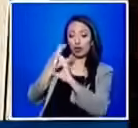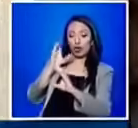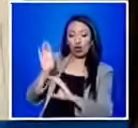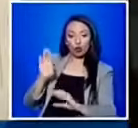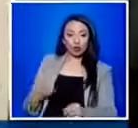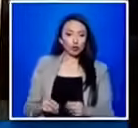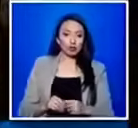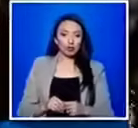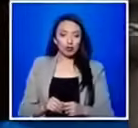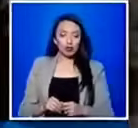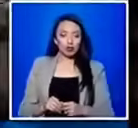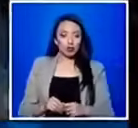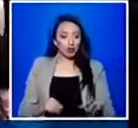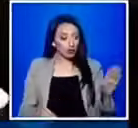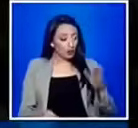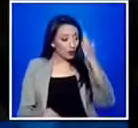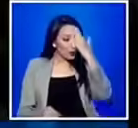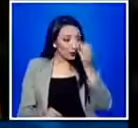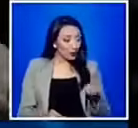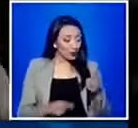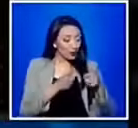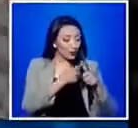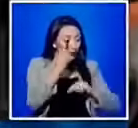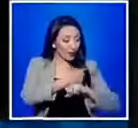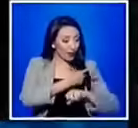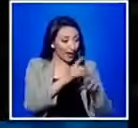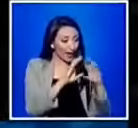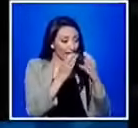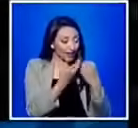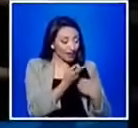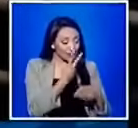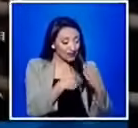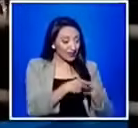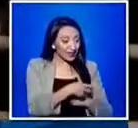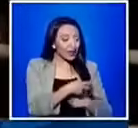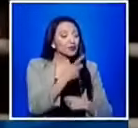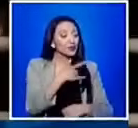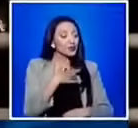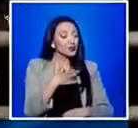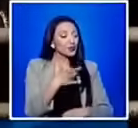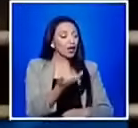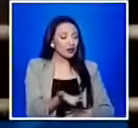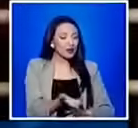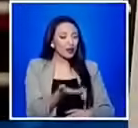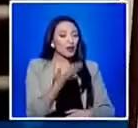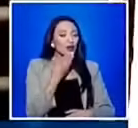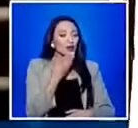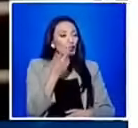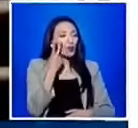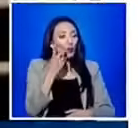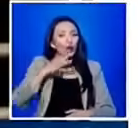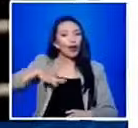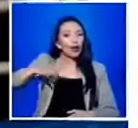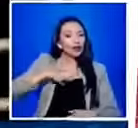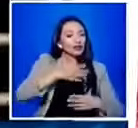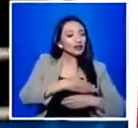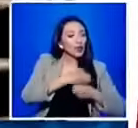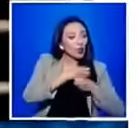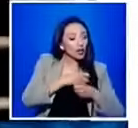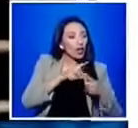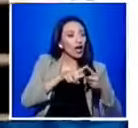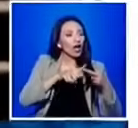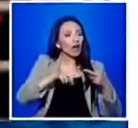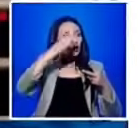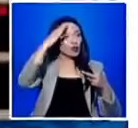público. Muy buenos días, primer día de clases de su hijita. Sí. Sí, cuéntenos un poquito cómo ve usted tal vez el tema de la seguridad. ¿Hace falta tal